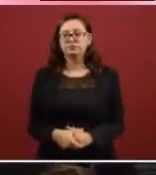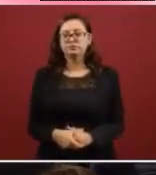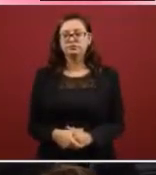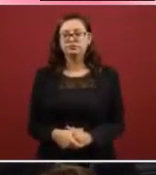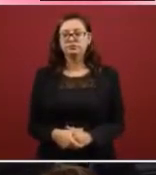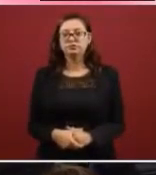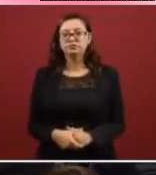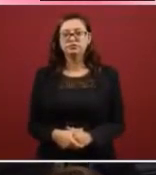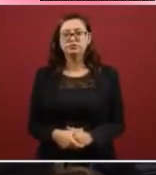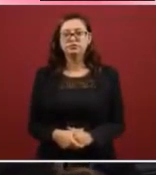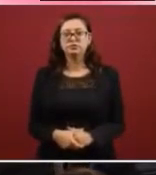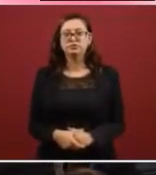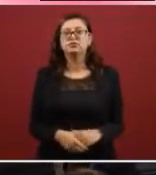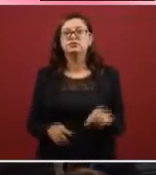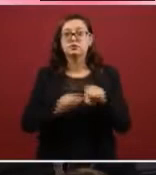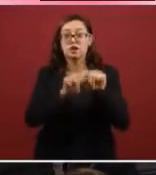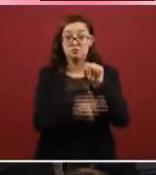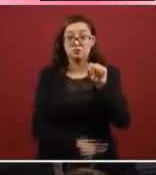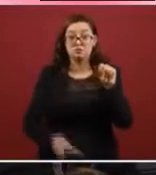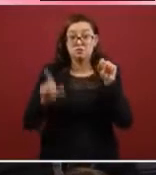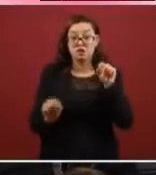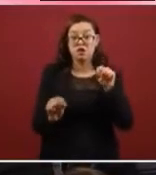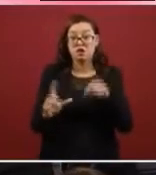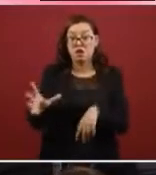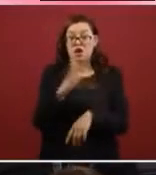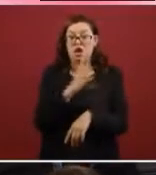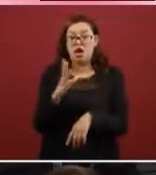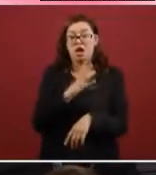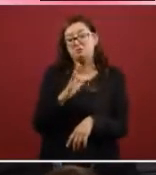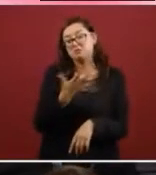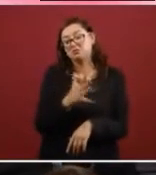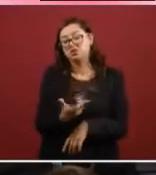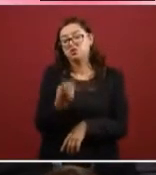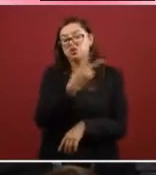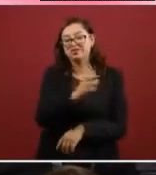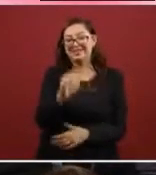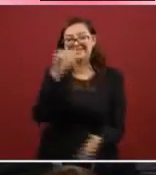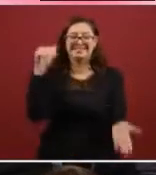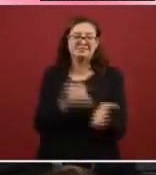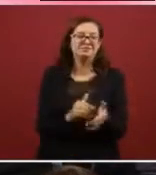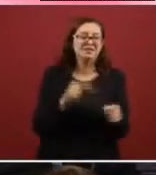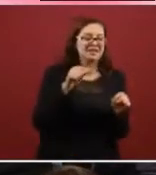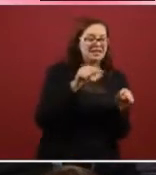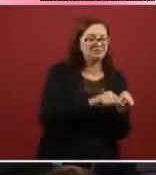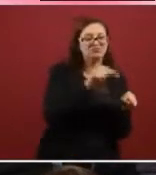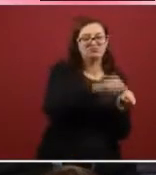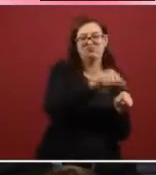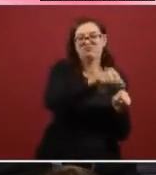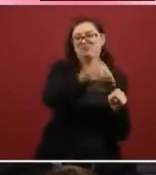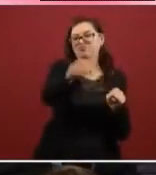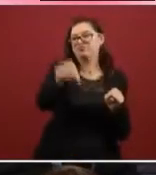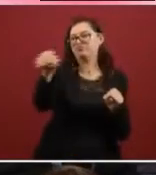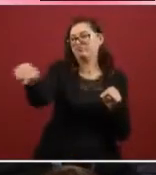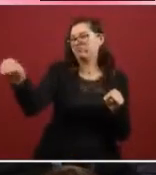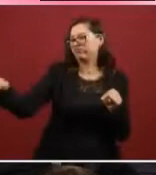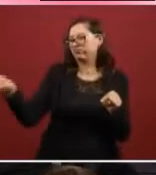más de 200,000 has more than 200,000 locations. Hay mucha